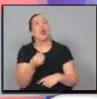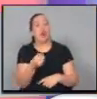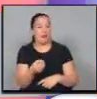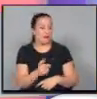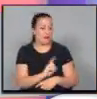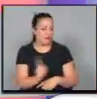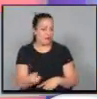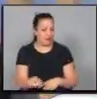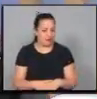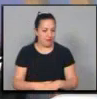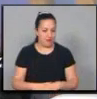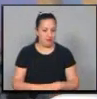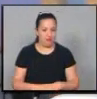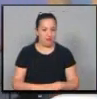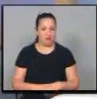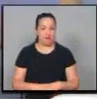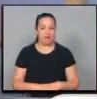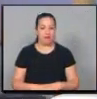limoncito.